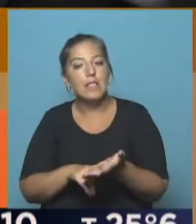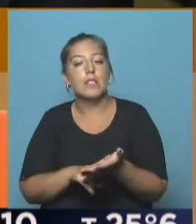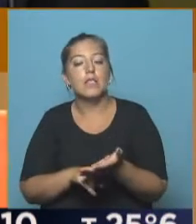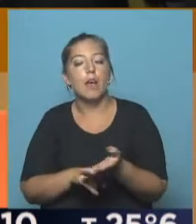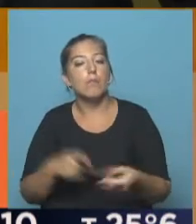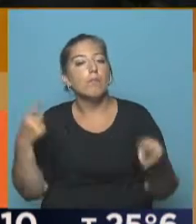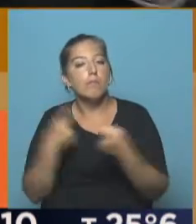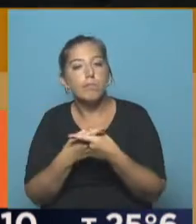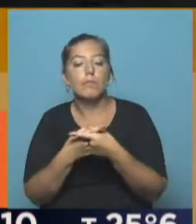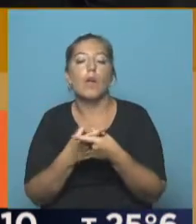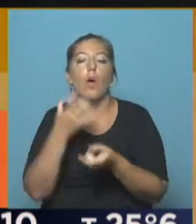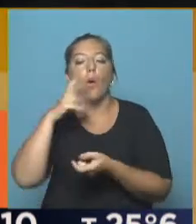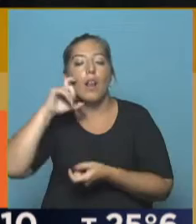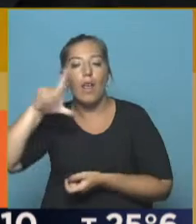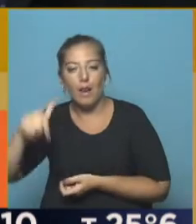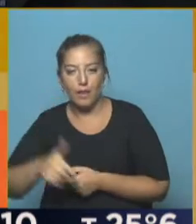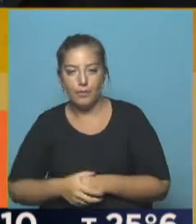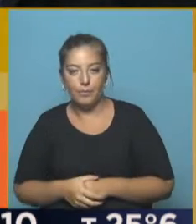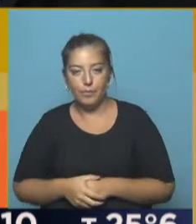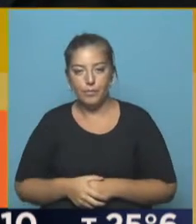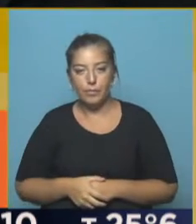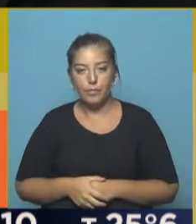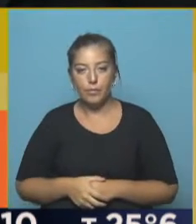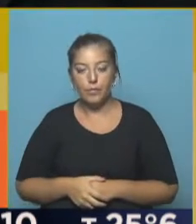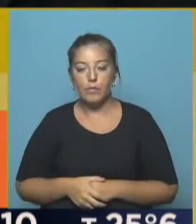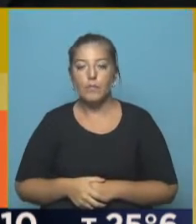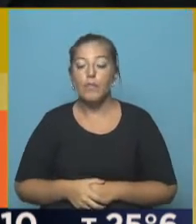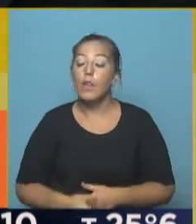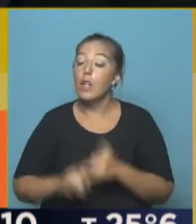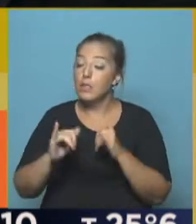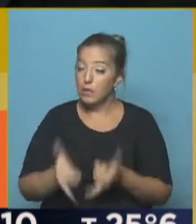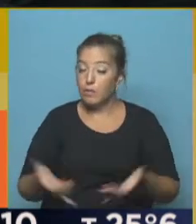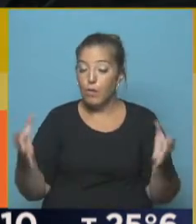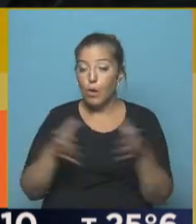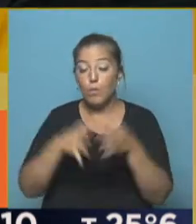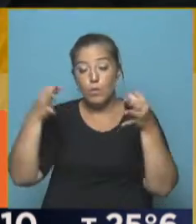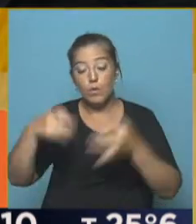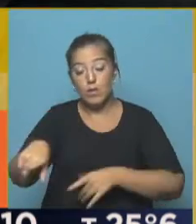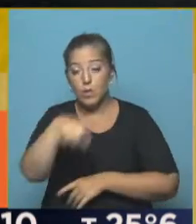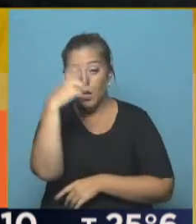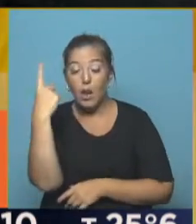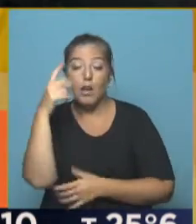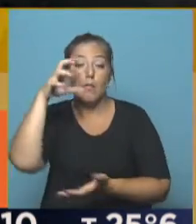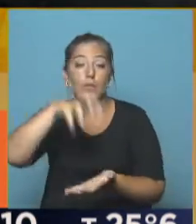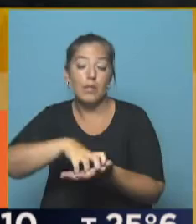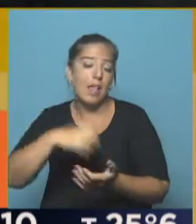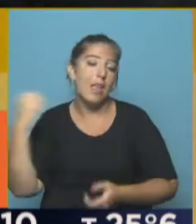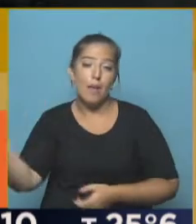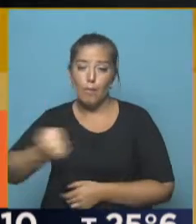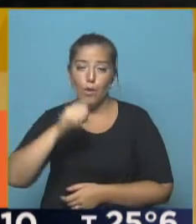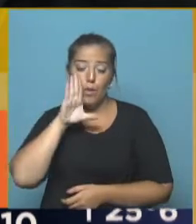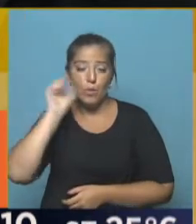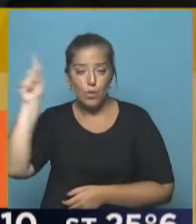¿Es así la pelea que se está dando lo primero al interior? Es exactamente así, Rulo. El Consejo de Seguridad Nacional es un órgano vital en los